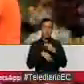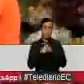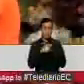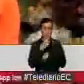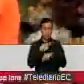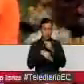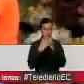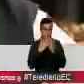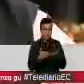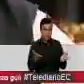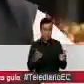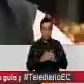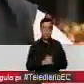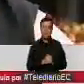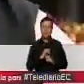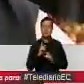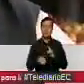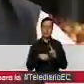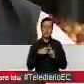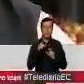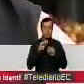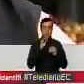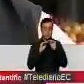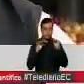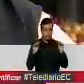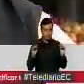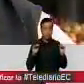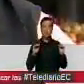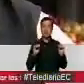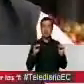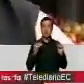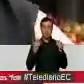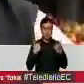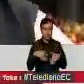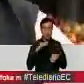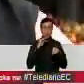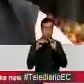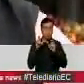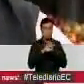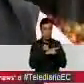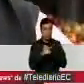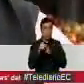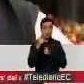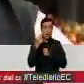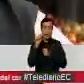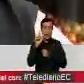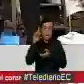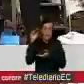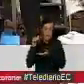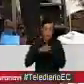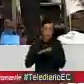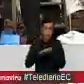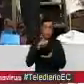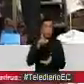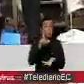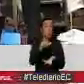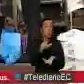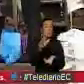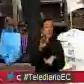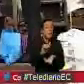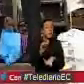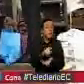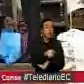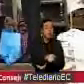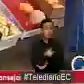al público de sus productos. Igual a los clientes se les está también a los clientes dándoles gel antibacterial. También